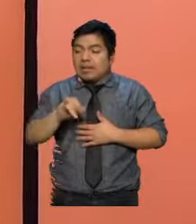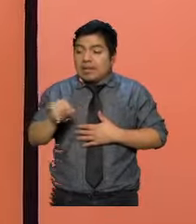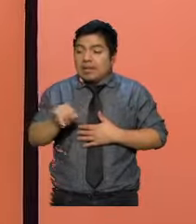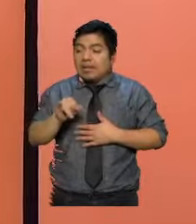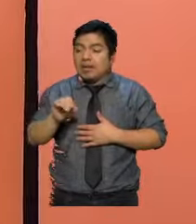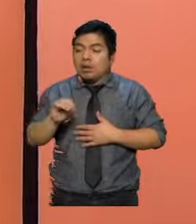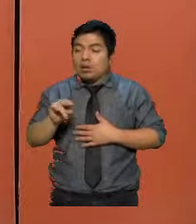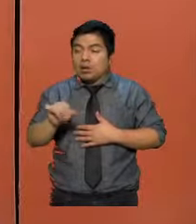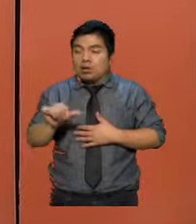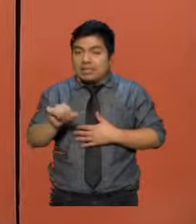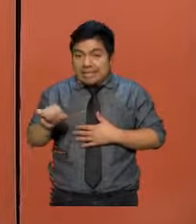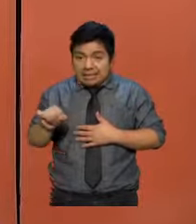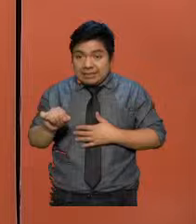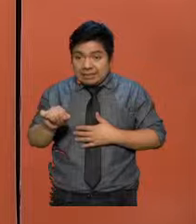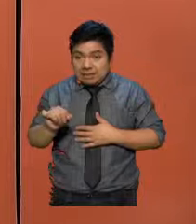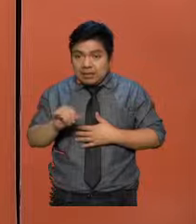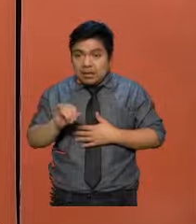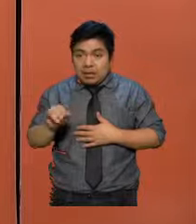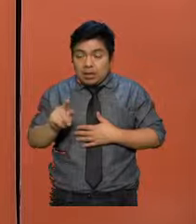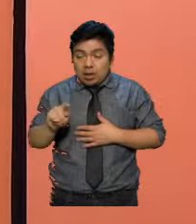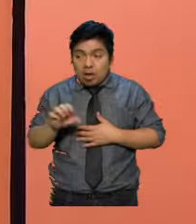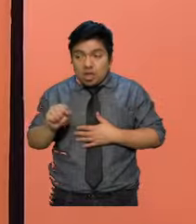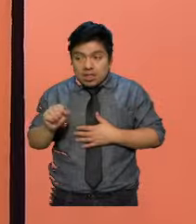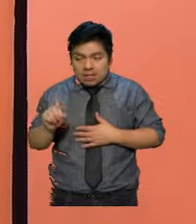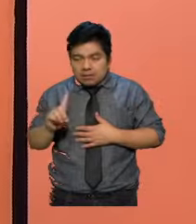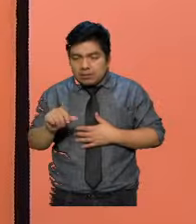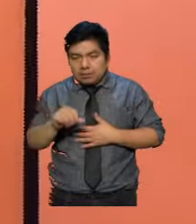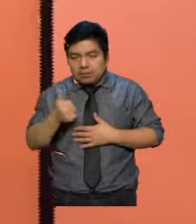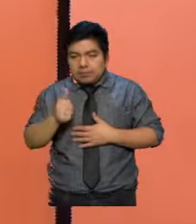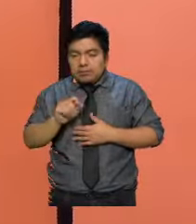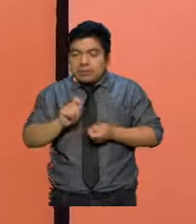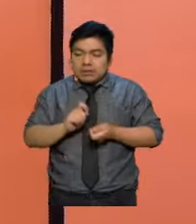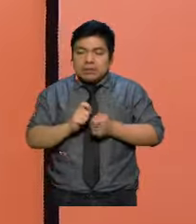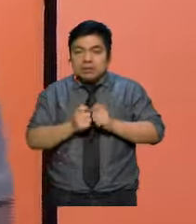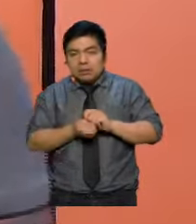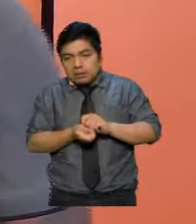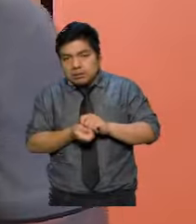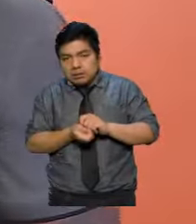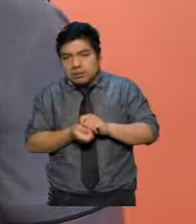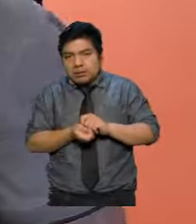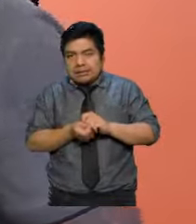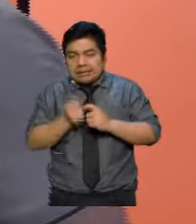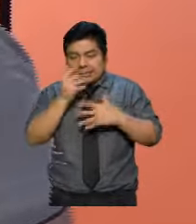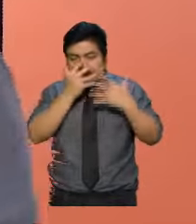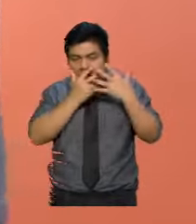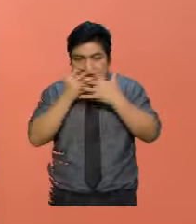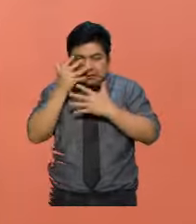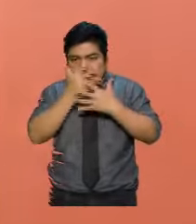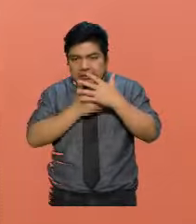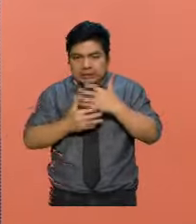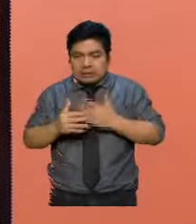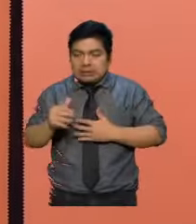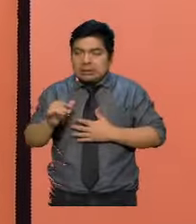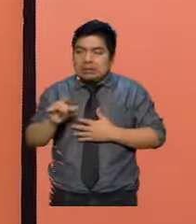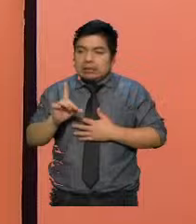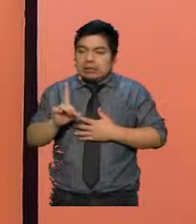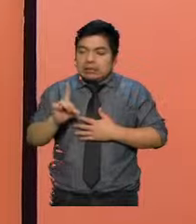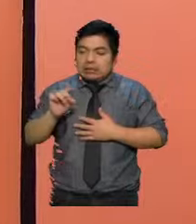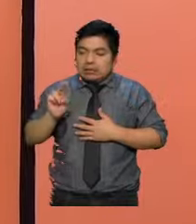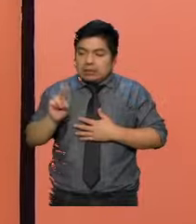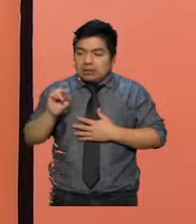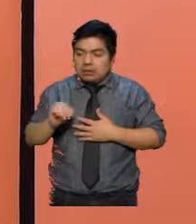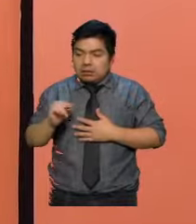Sí, giosas. Que no, pero son giotes, es la, otra la cosa. Pero la traducción es dumpling. Y la confusión es que también se les llama dumpling. Sí. O sea, ¿pero qué tipo? No es